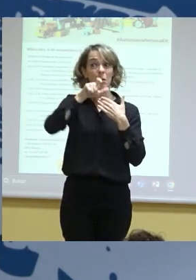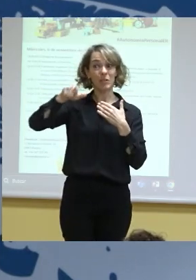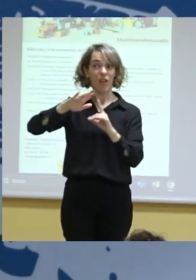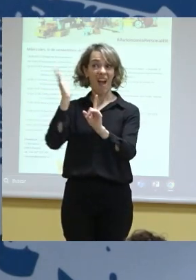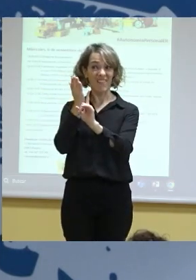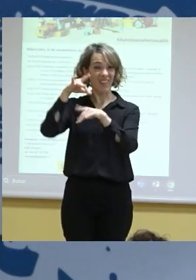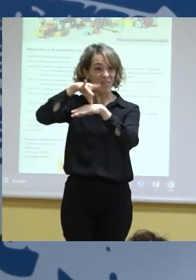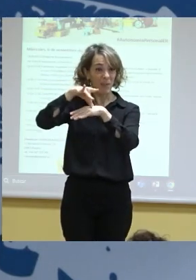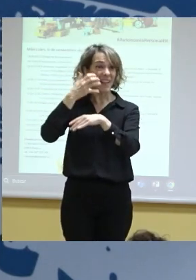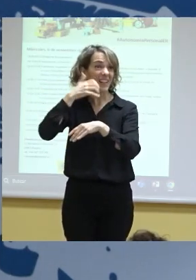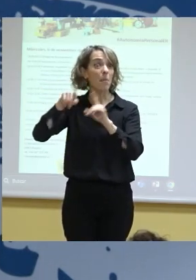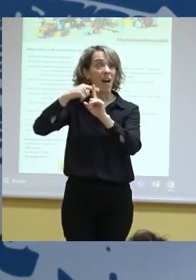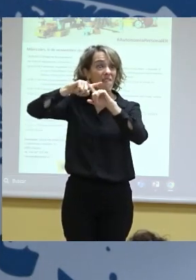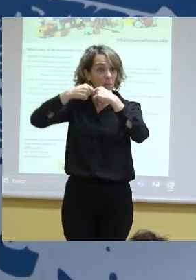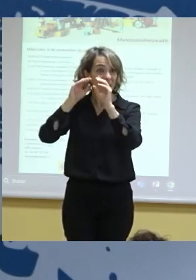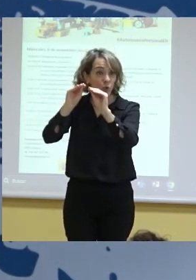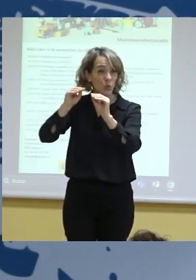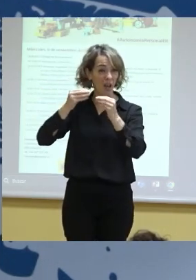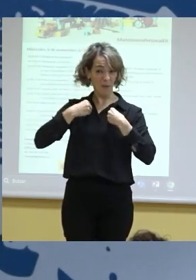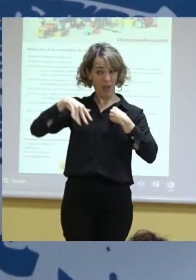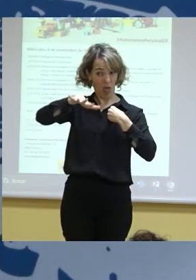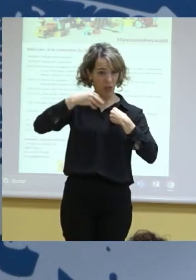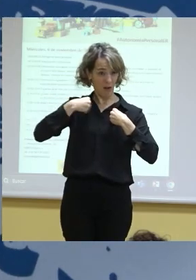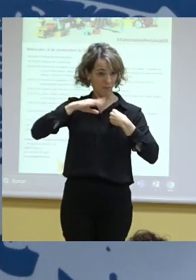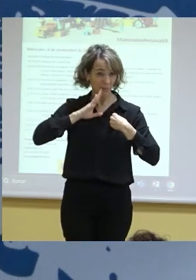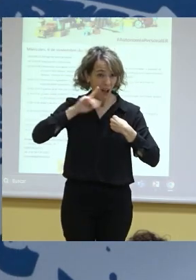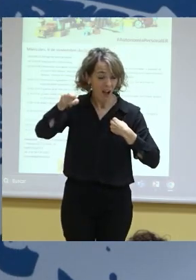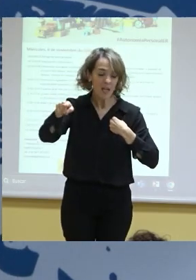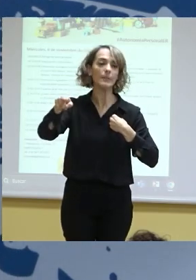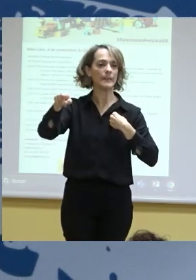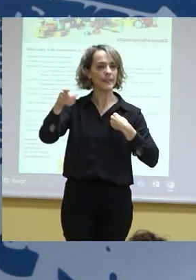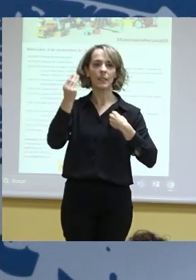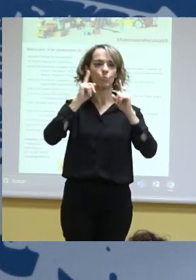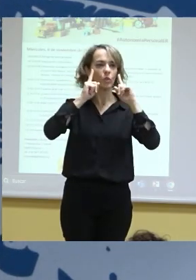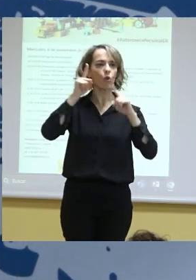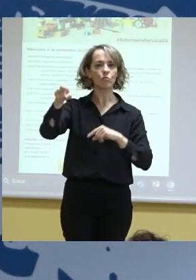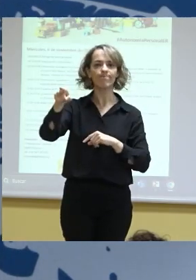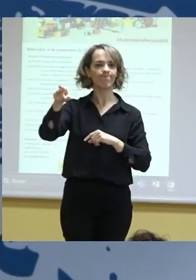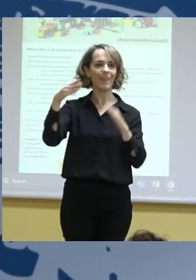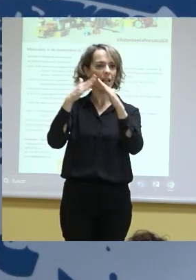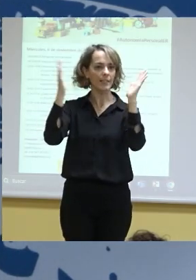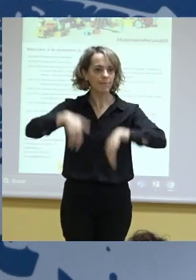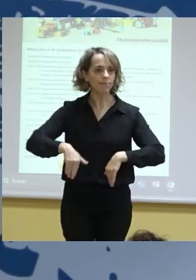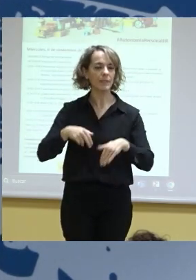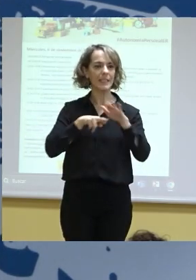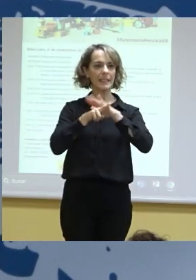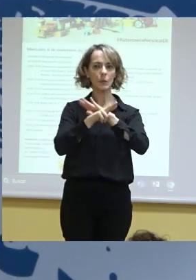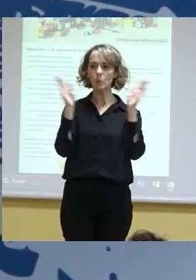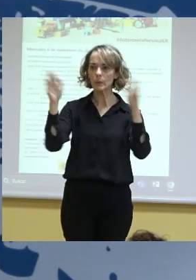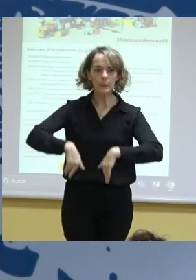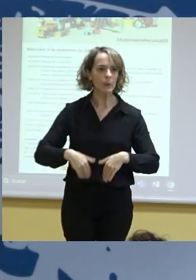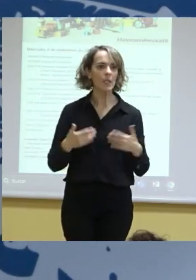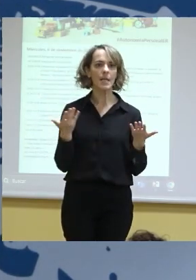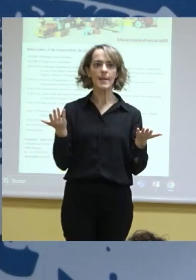enfermedades raras y las familias que viven en esas zonas, que en muchos casos pues han quedado sin vivienda, se han quedado sin recursos, se han quedado